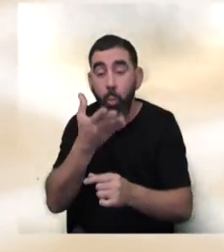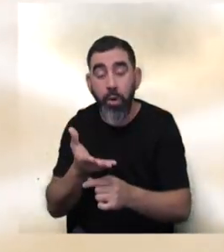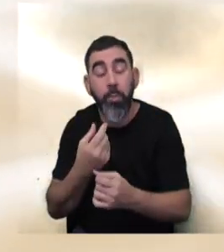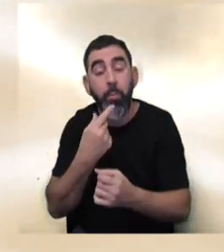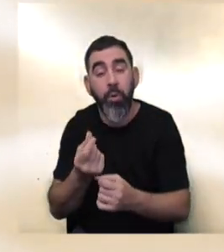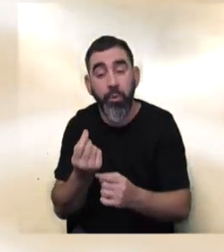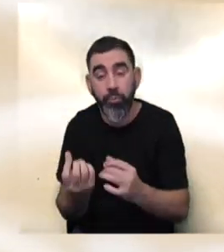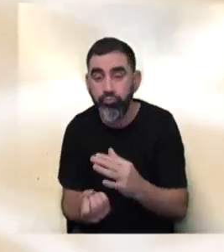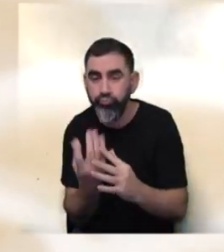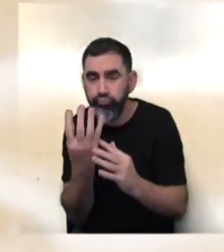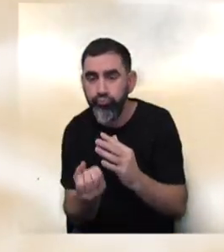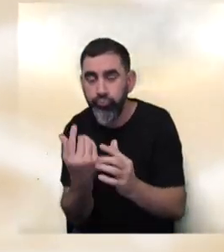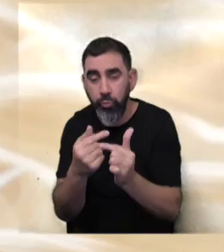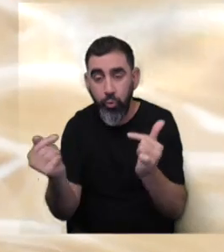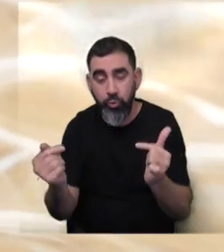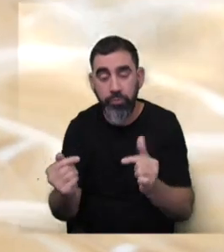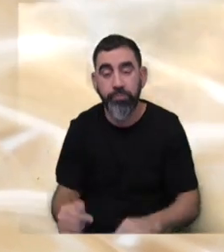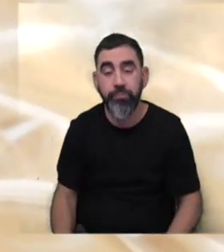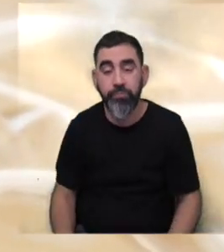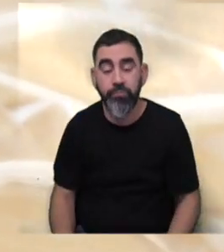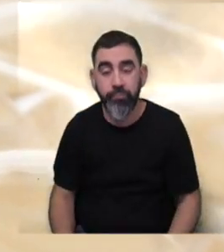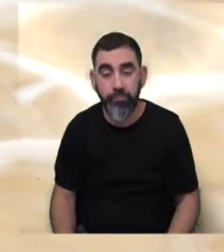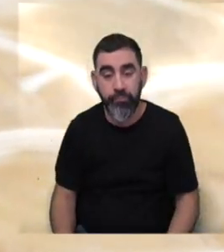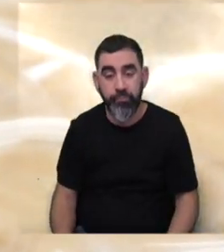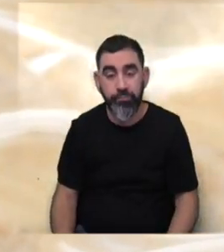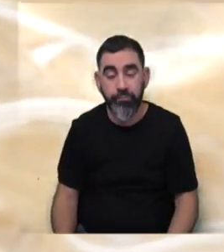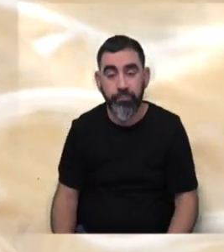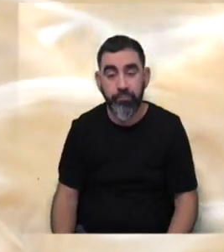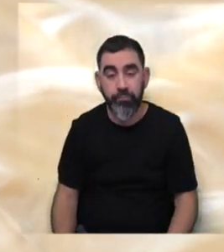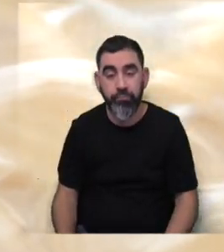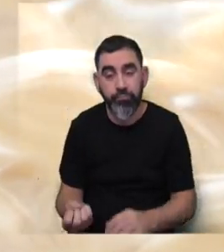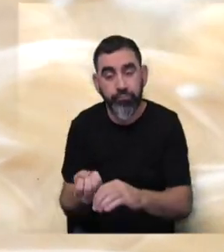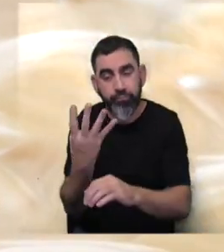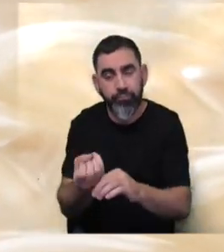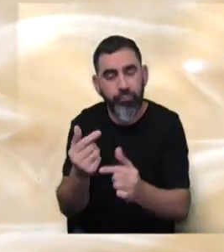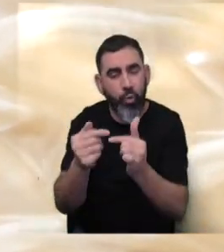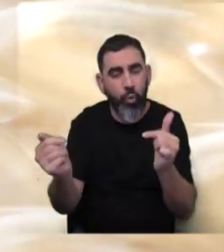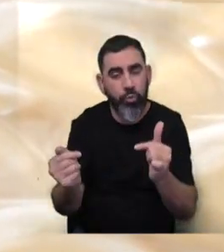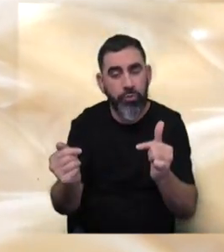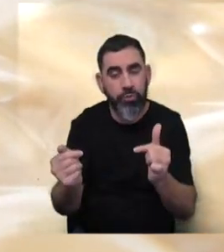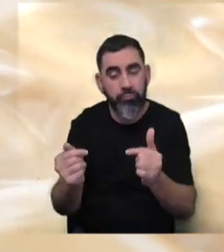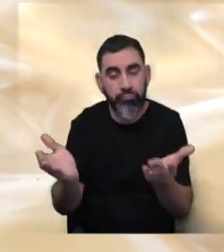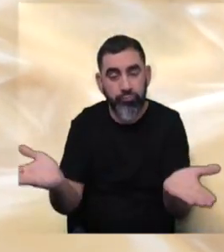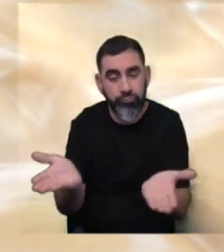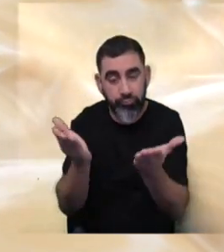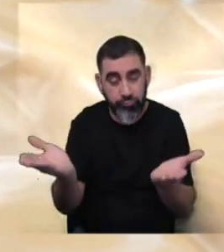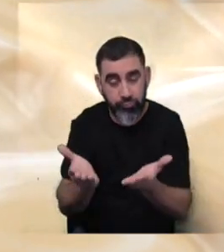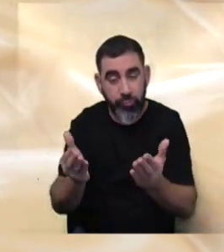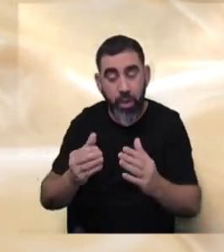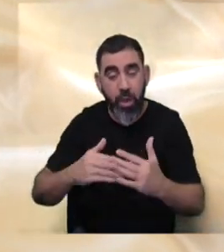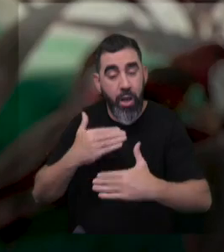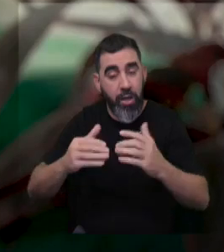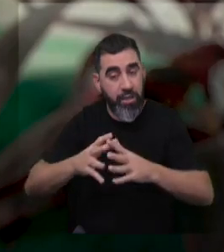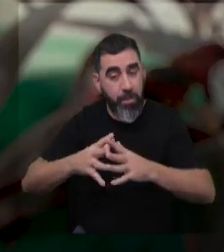libera sustancias. Los componentes del amnio liberan factores de estimulación, factores de